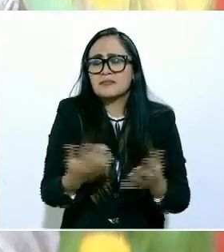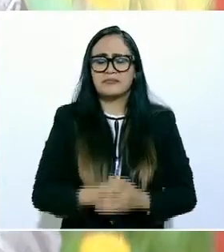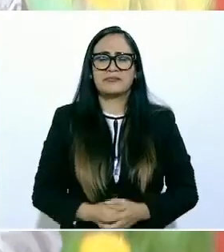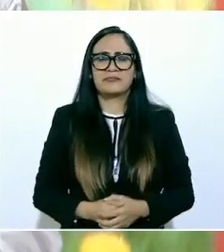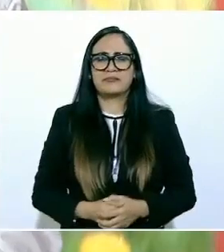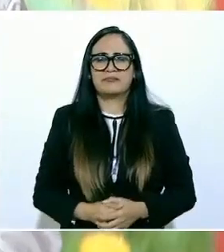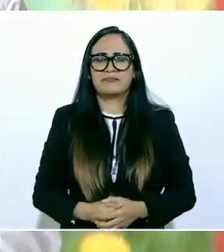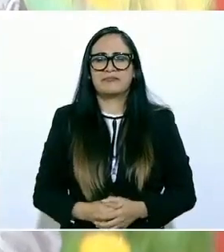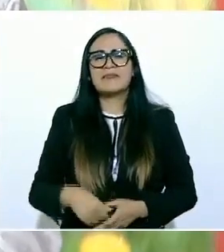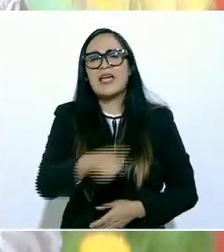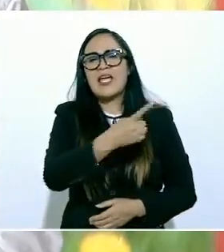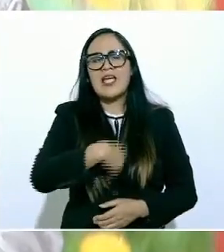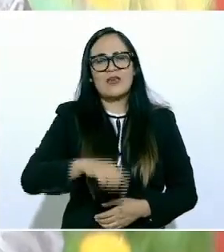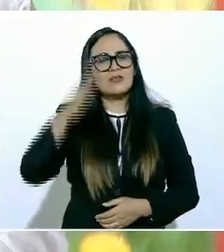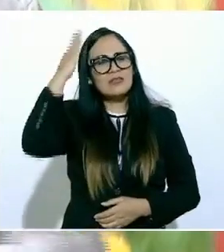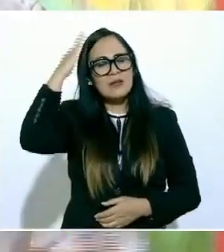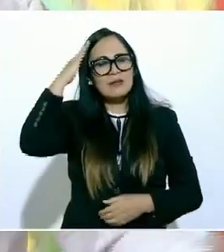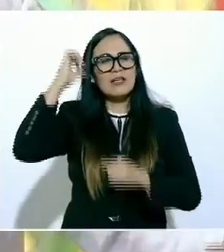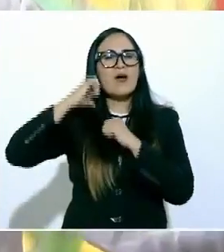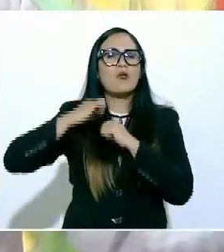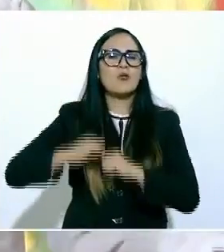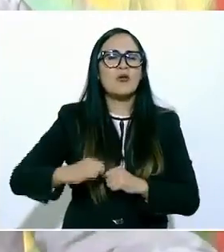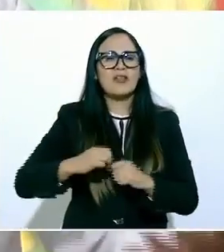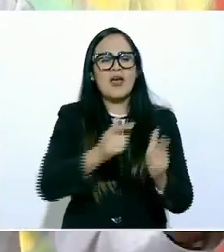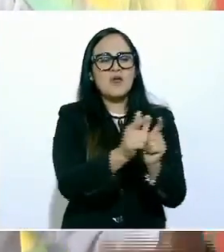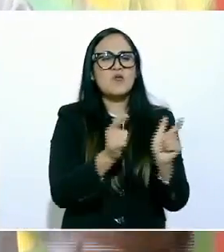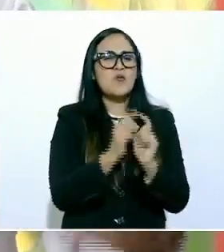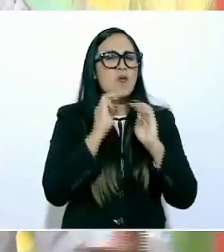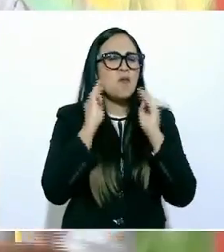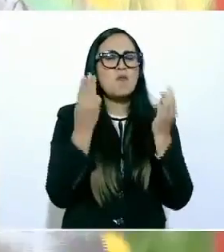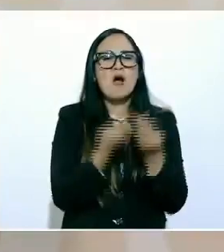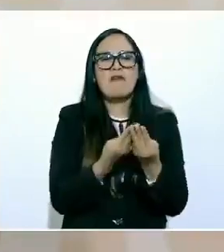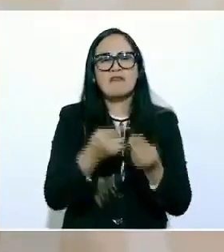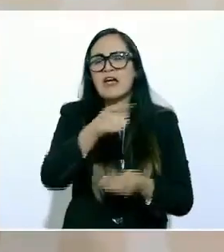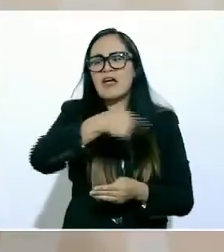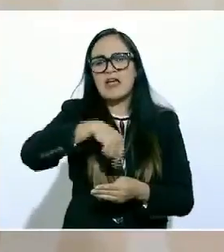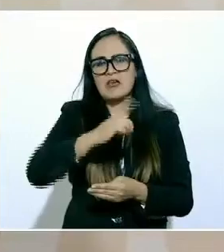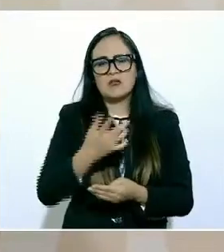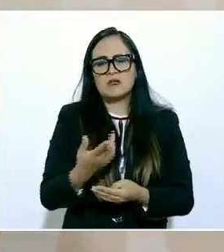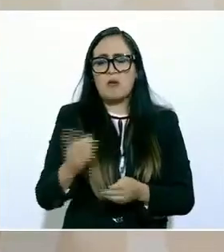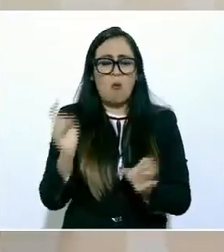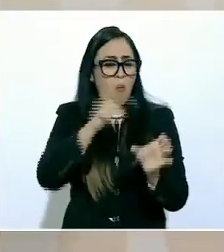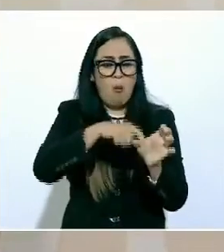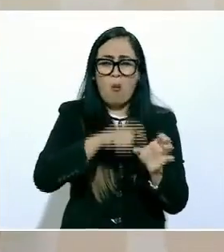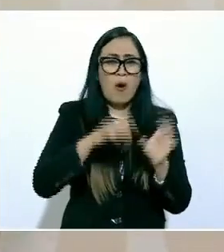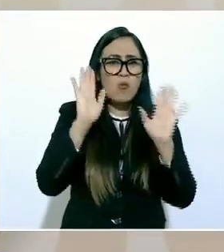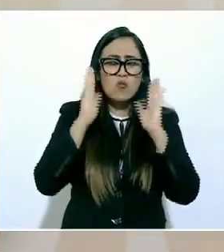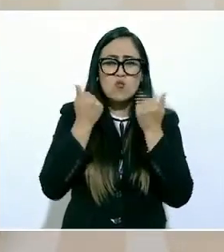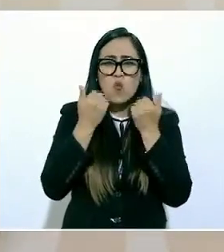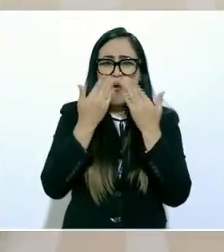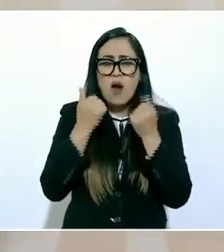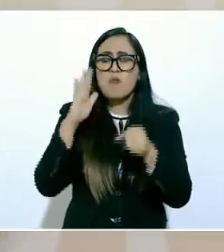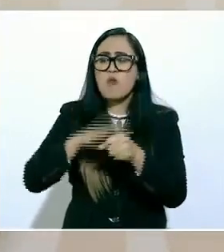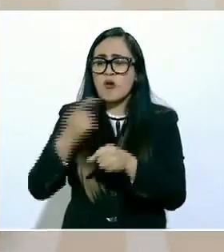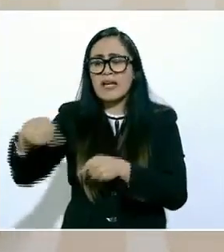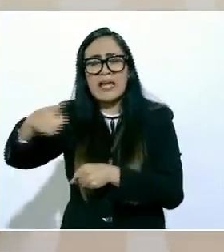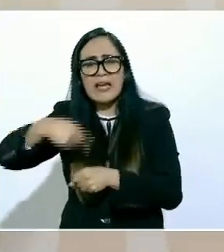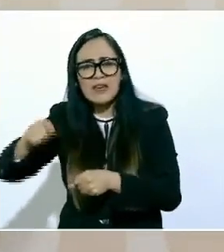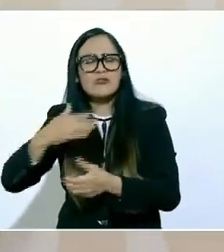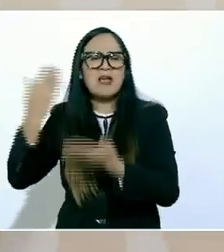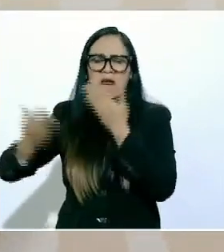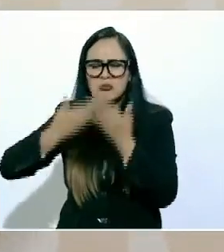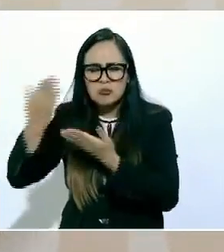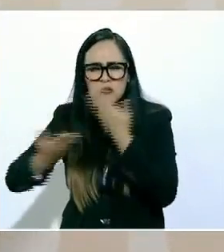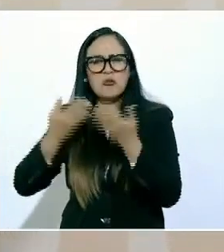Los capos. Si los jóvenes tienen opciones de estudio, opciones de